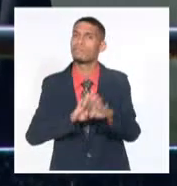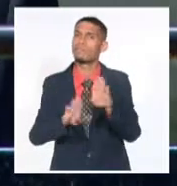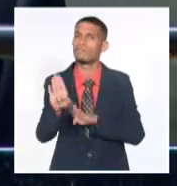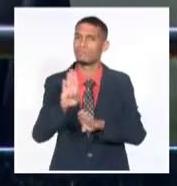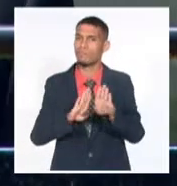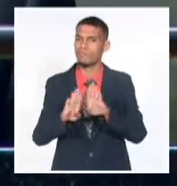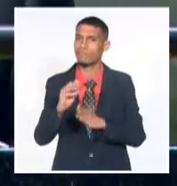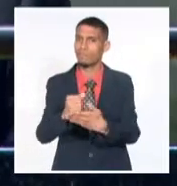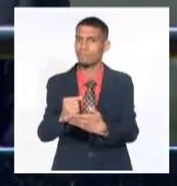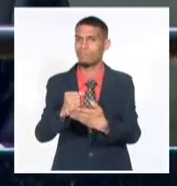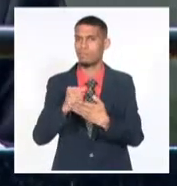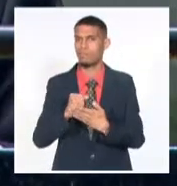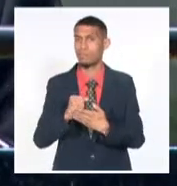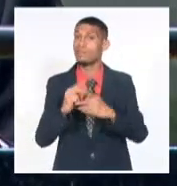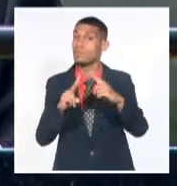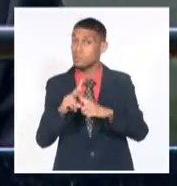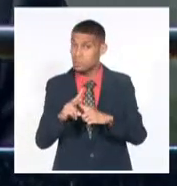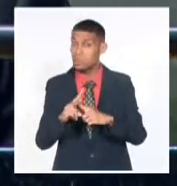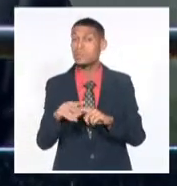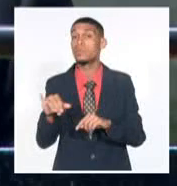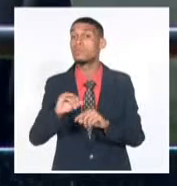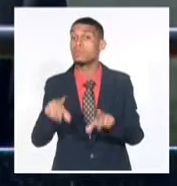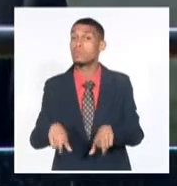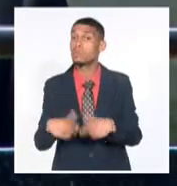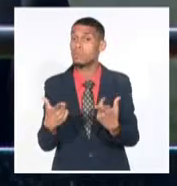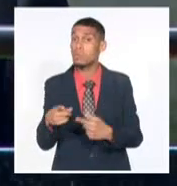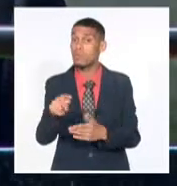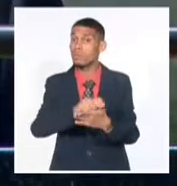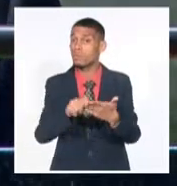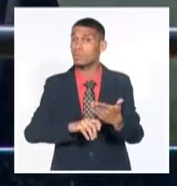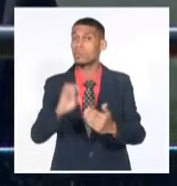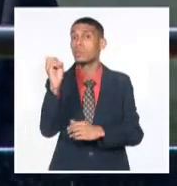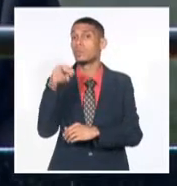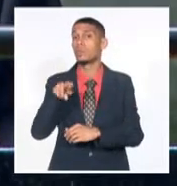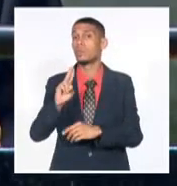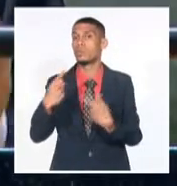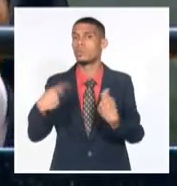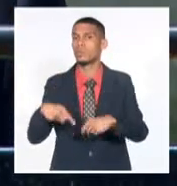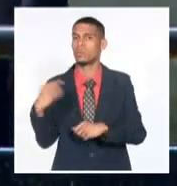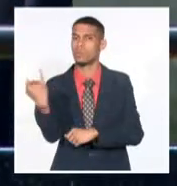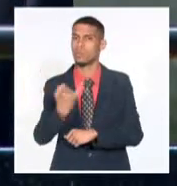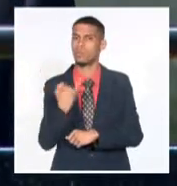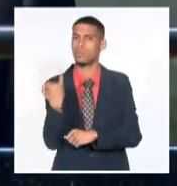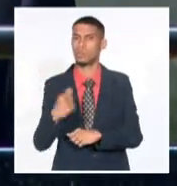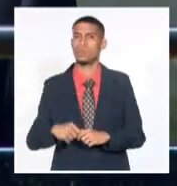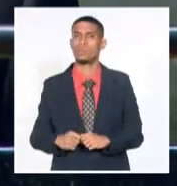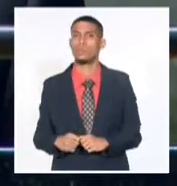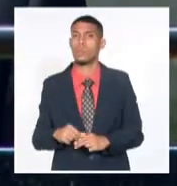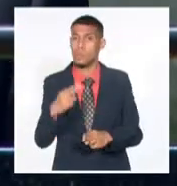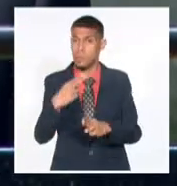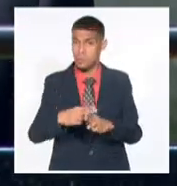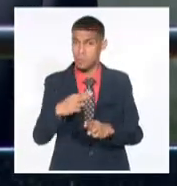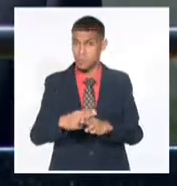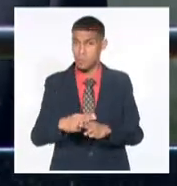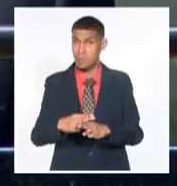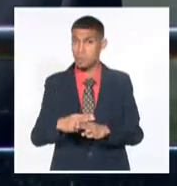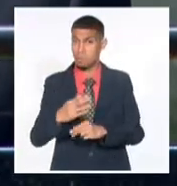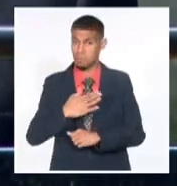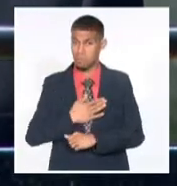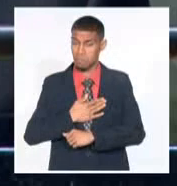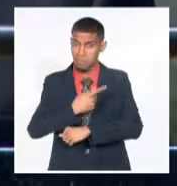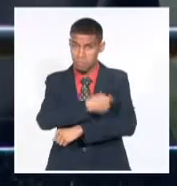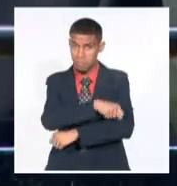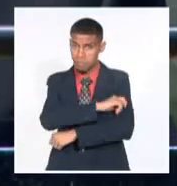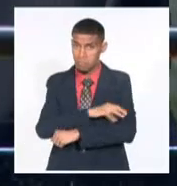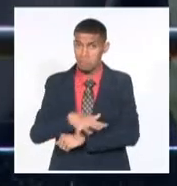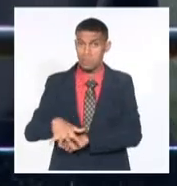Carta de las Naciones Unidas y al derecho internacional. En nombre de nuestro noble,